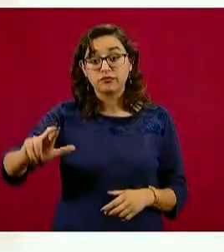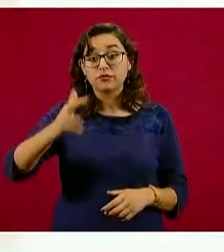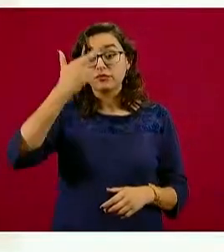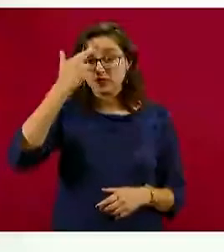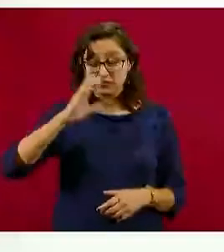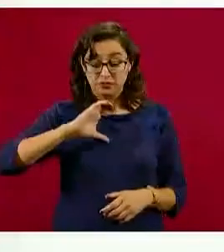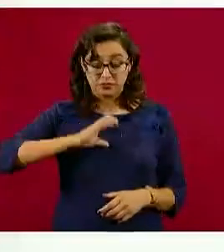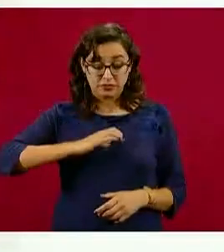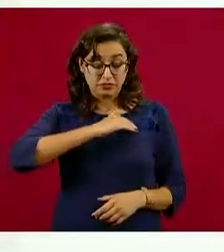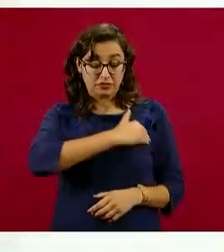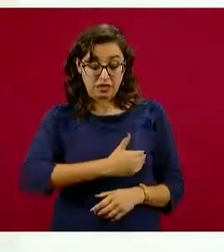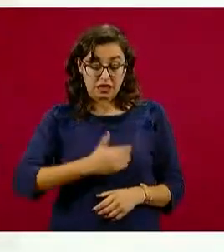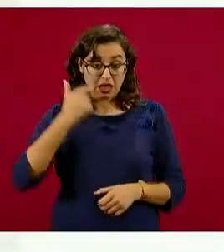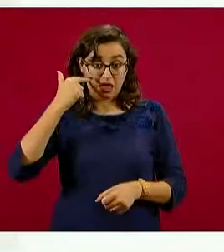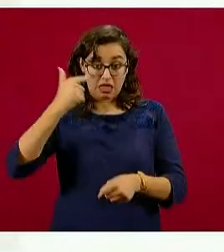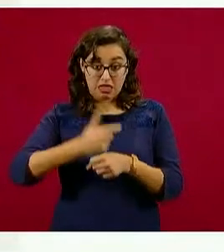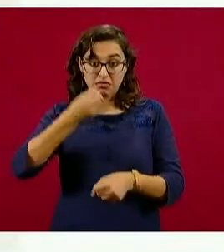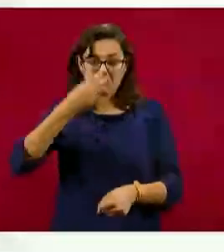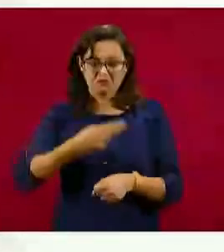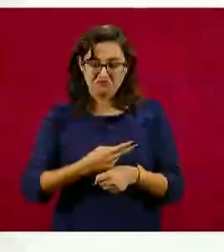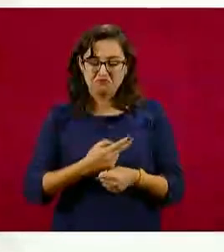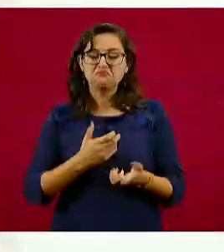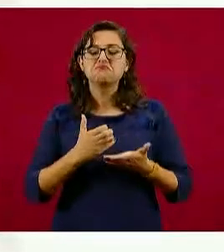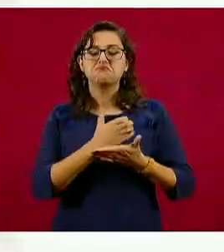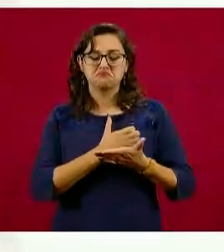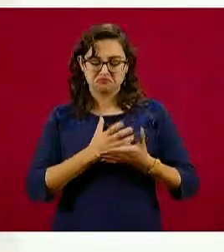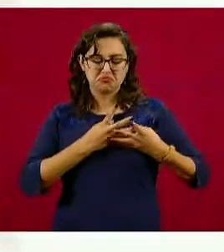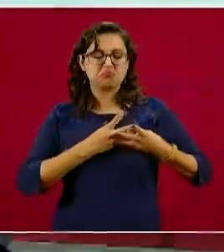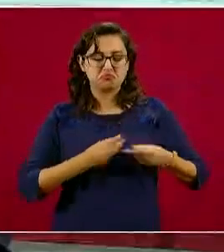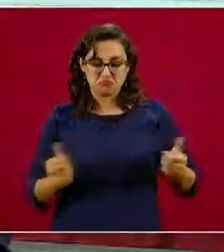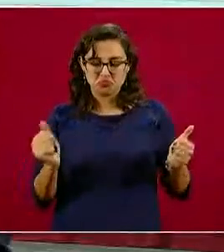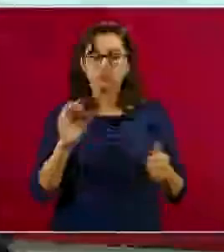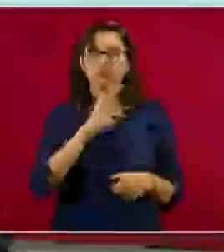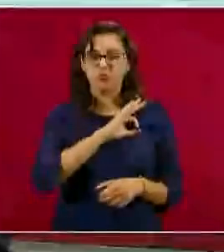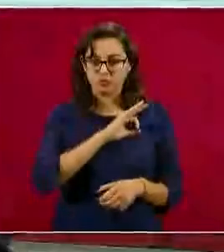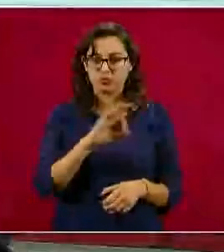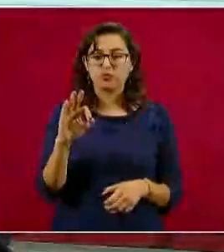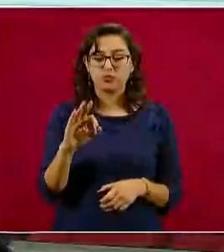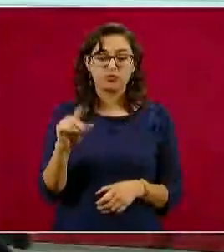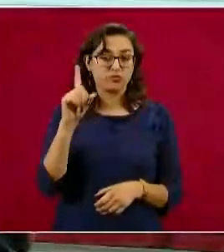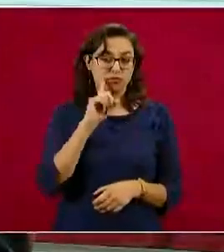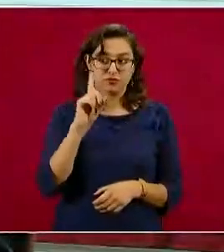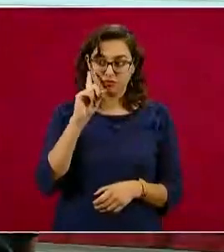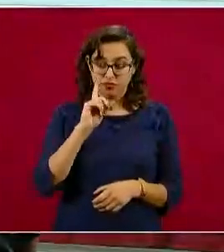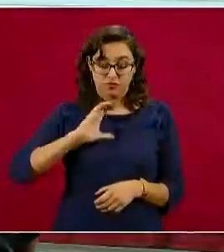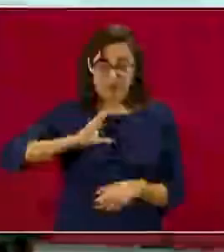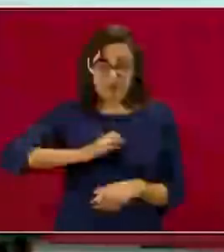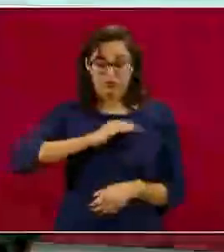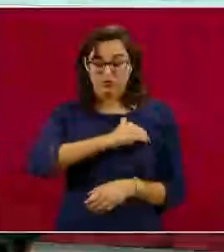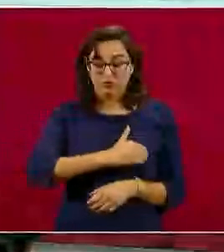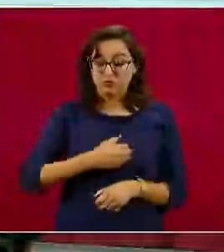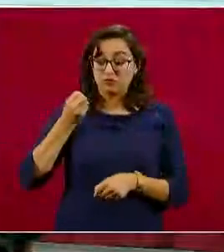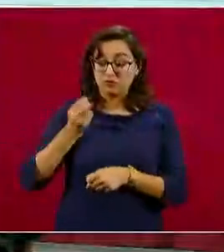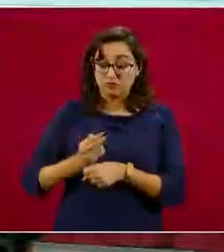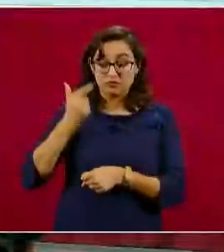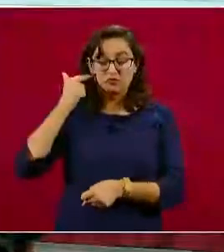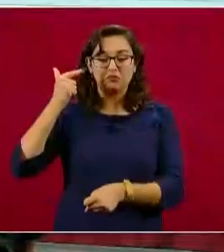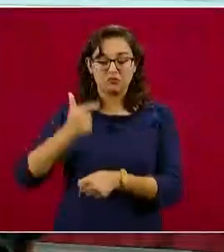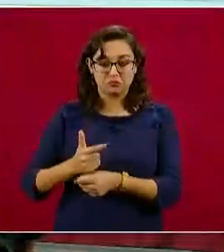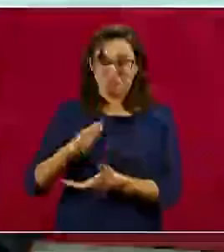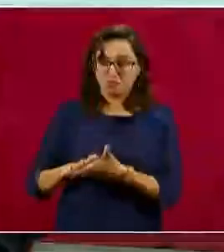es curable si se detecta a tiempo. La gran mayoría de las pacientes que tienen cáncer de mama, si se detecta a tiempo, se